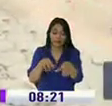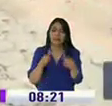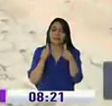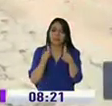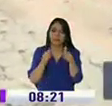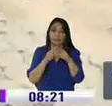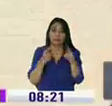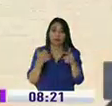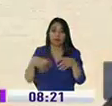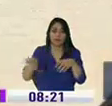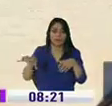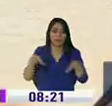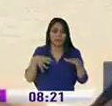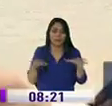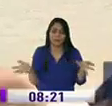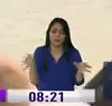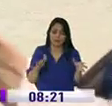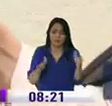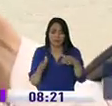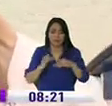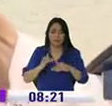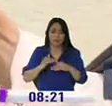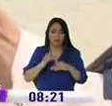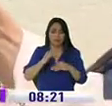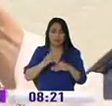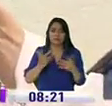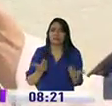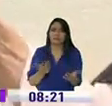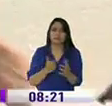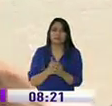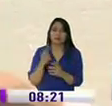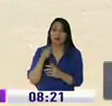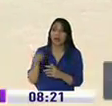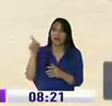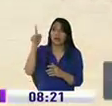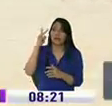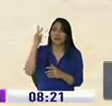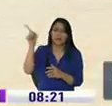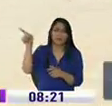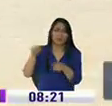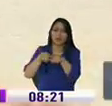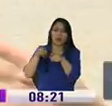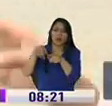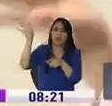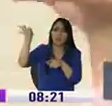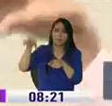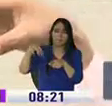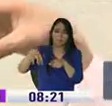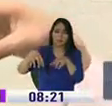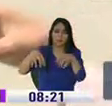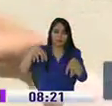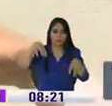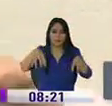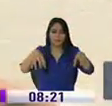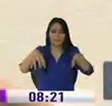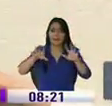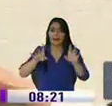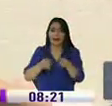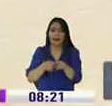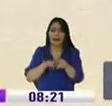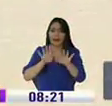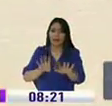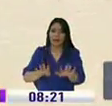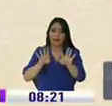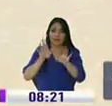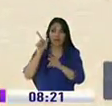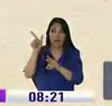ponerle ahí. Parece que puede hundir en cualquier momento, porque desde más arriba se ve un hoyo oscuro. Entonces, hay